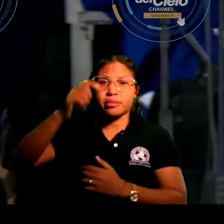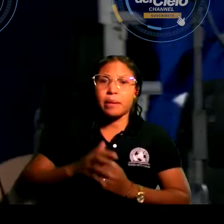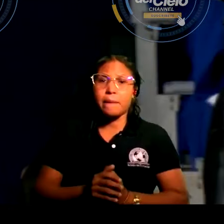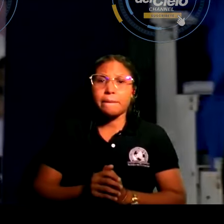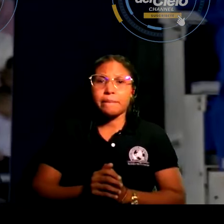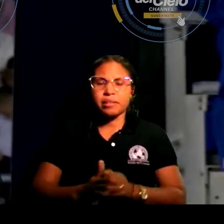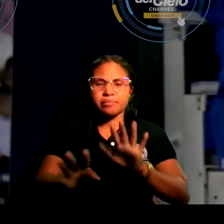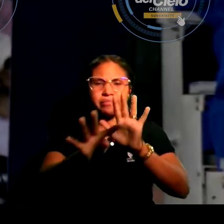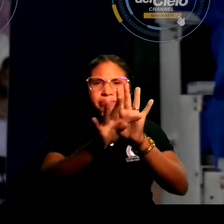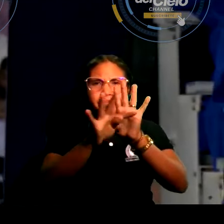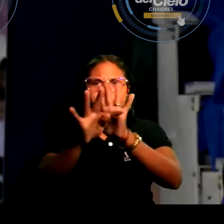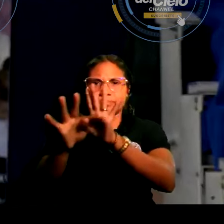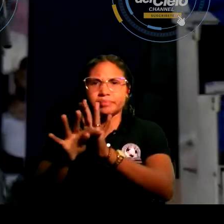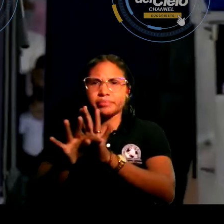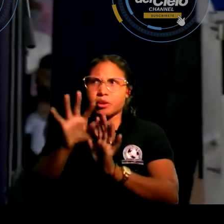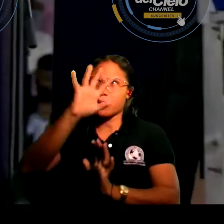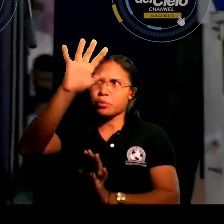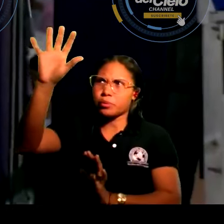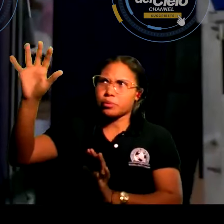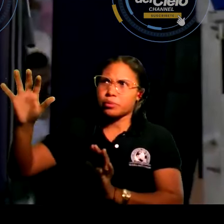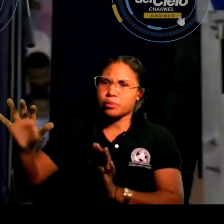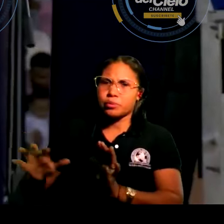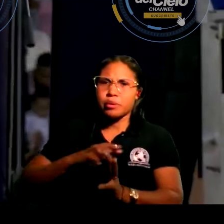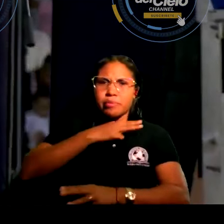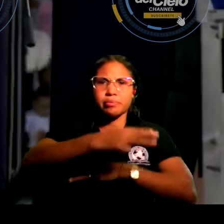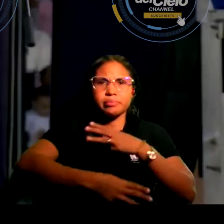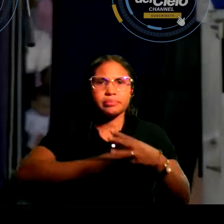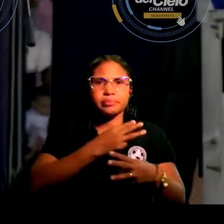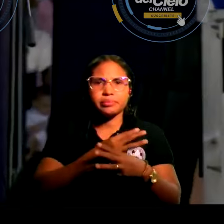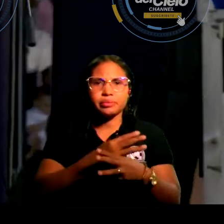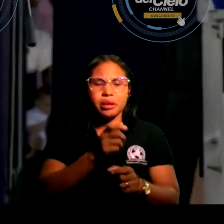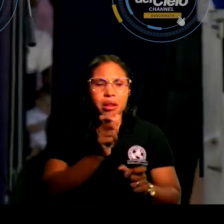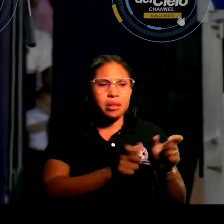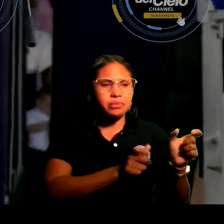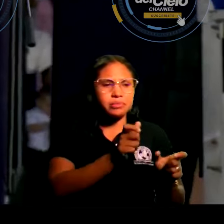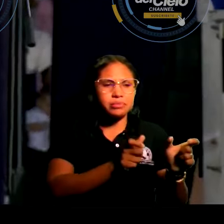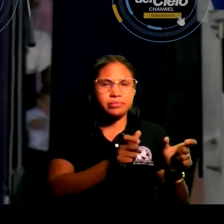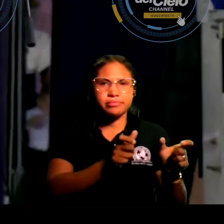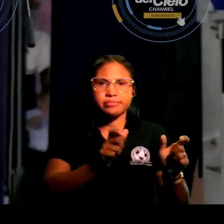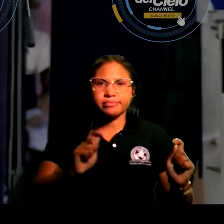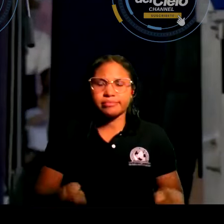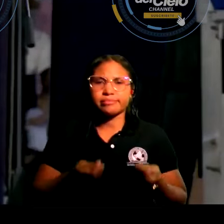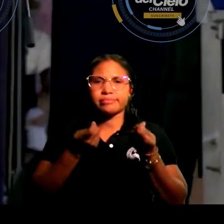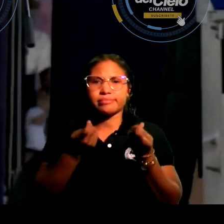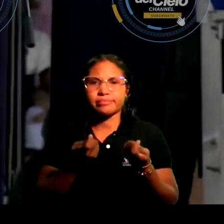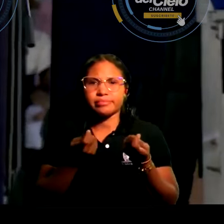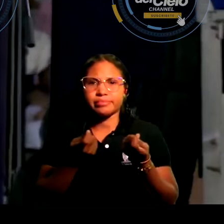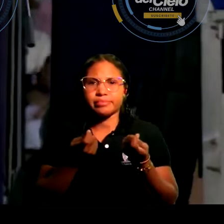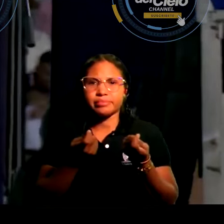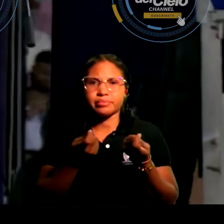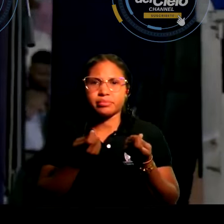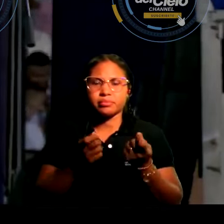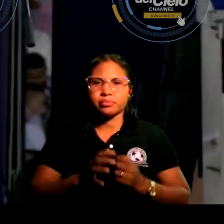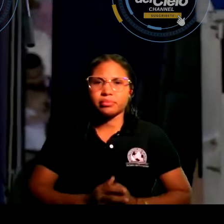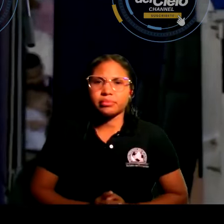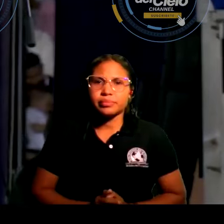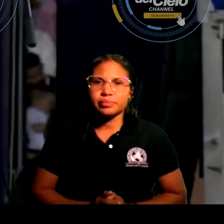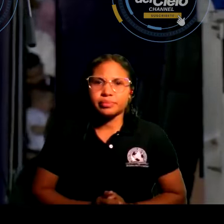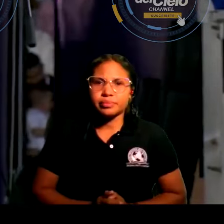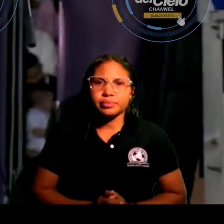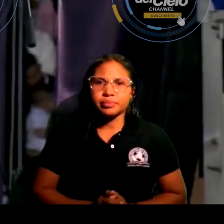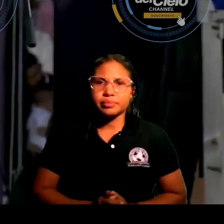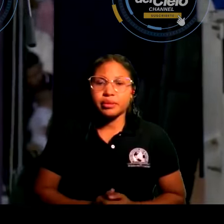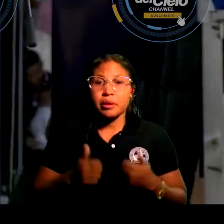naciones. ¿Para qué? Para que las personas se salven. Uno puede, vea, y permítame